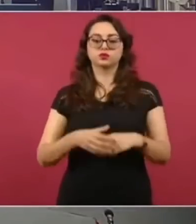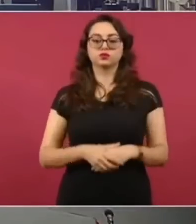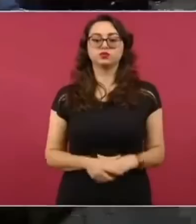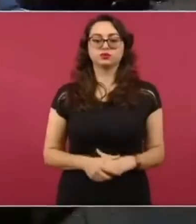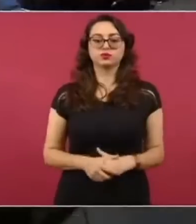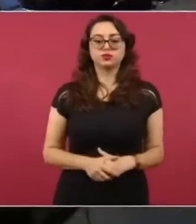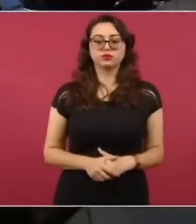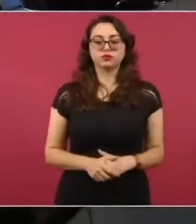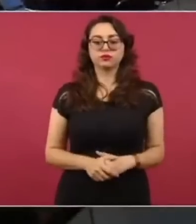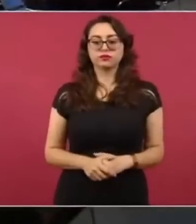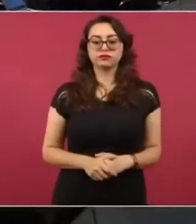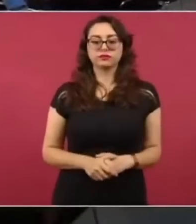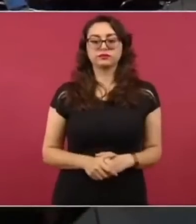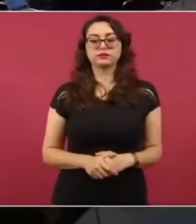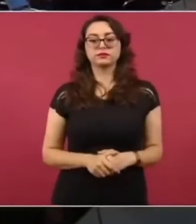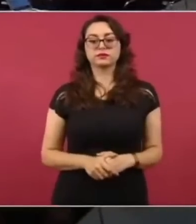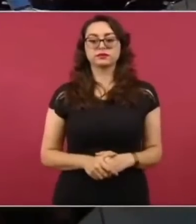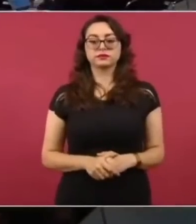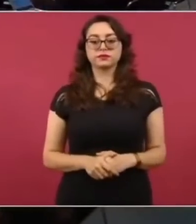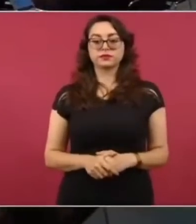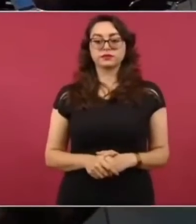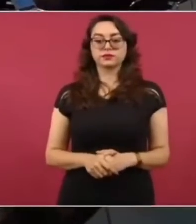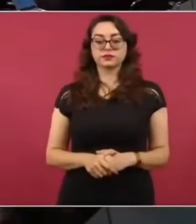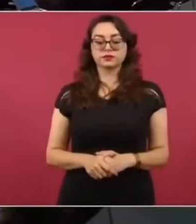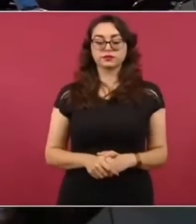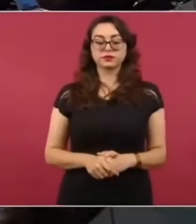este abogado